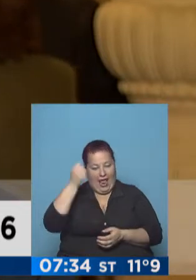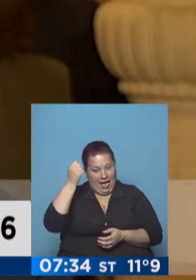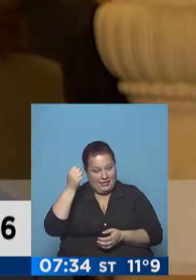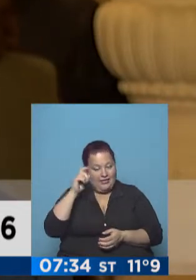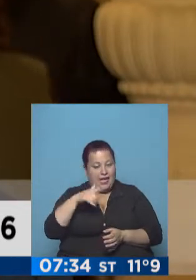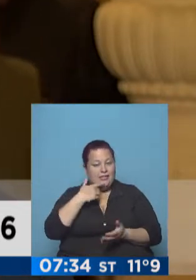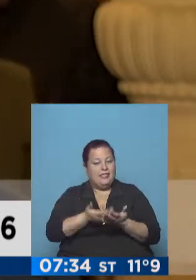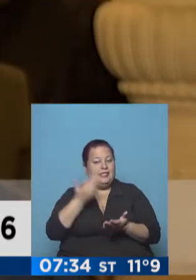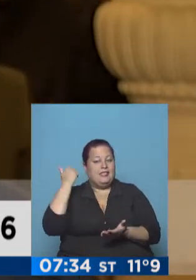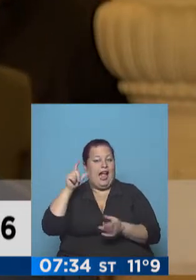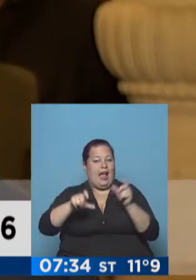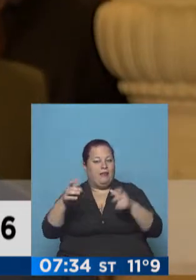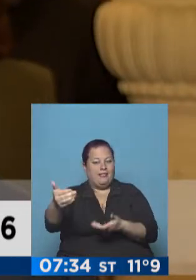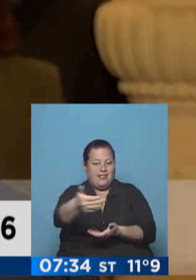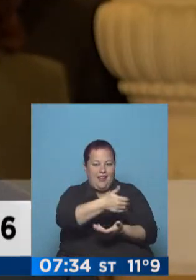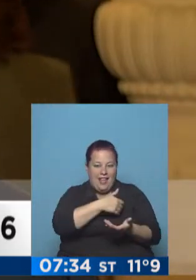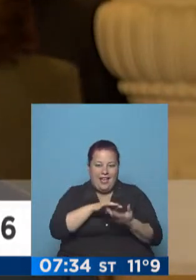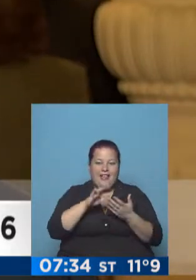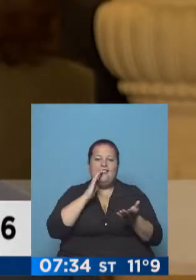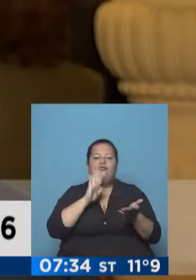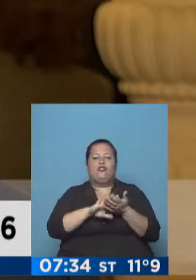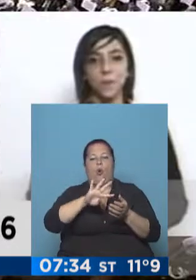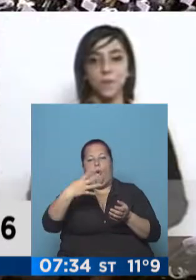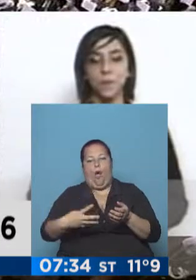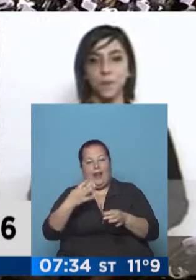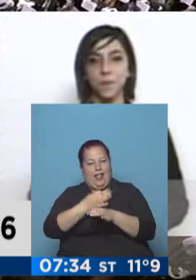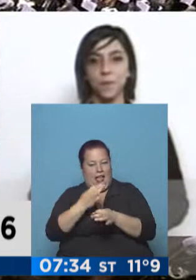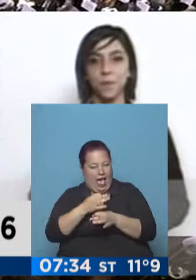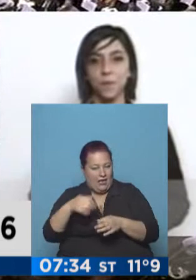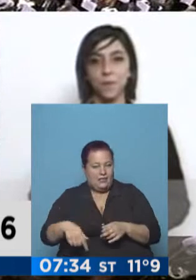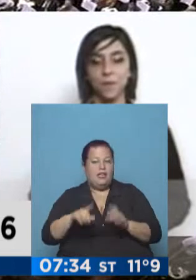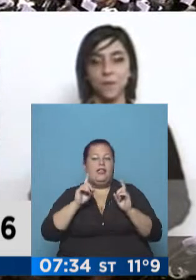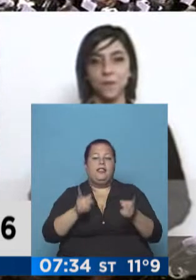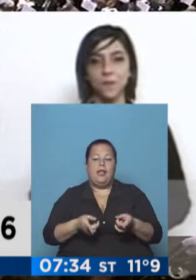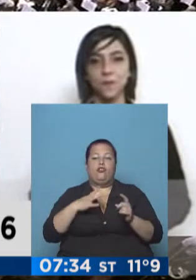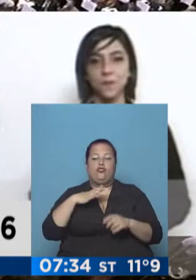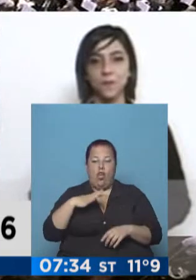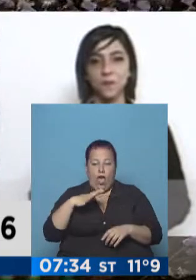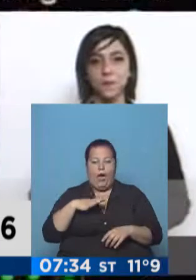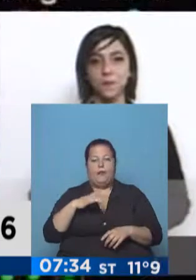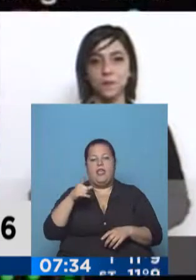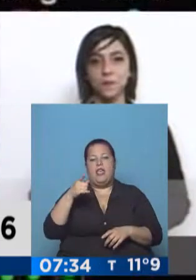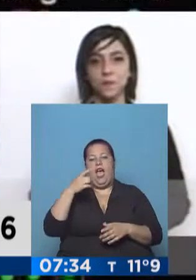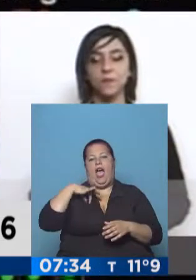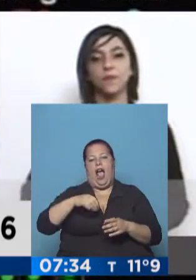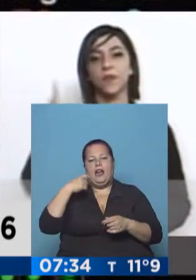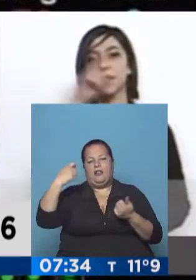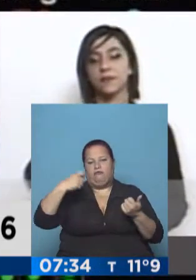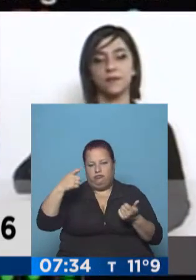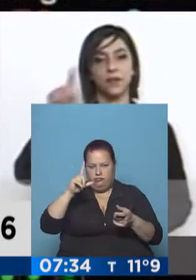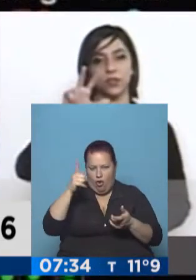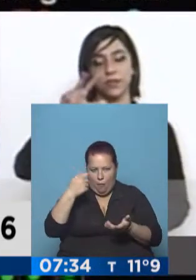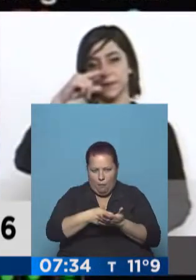se saca a los trabajadores, es decir, la parte que hace a la cuarta categoría, mientras sigue exenta la renta financiera.